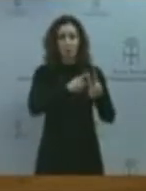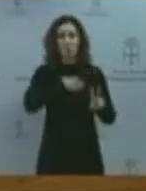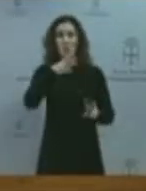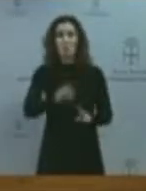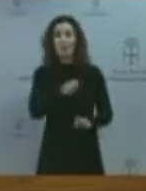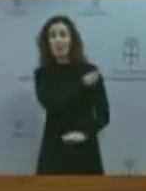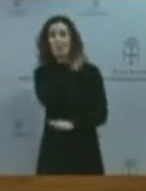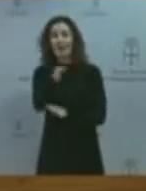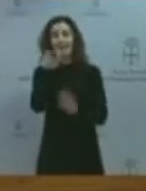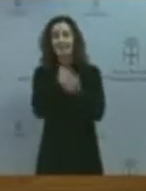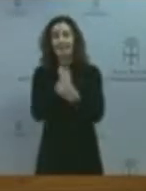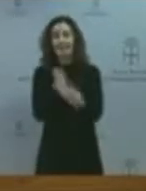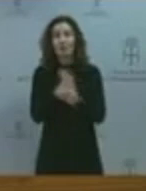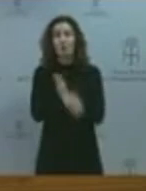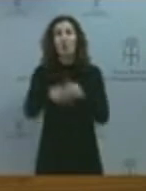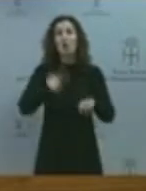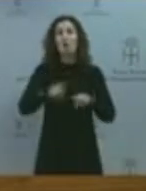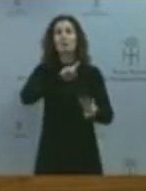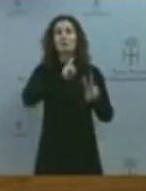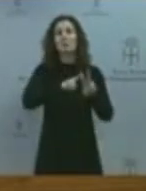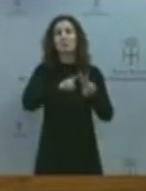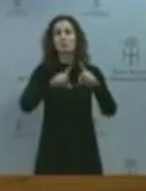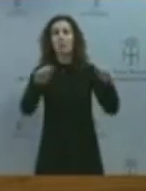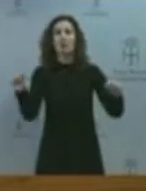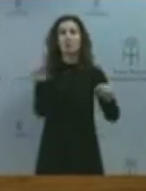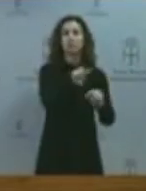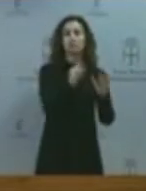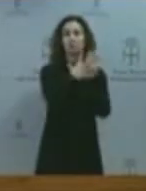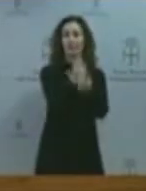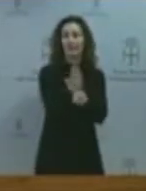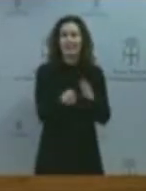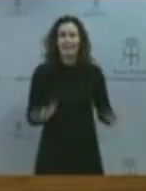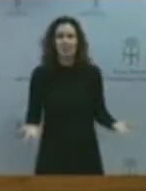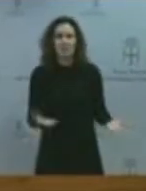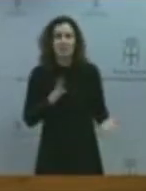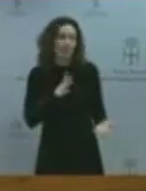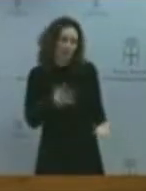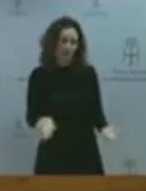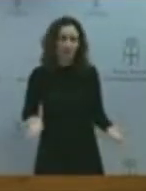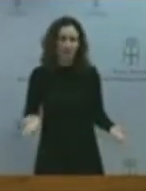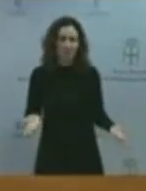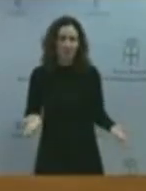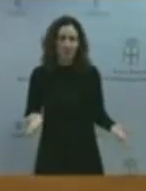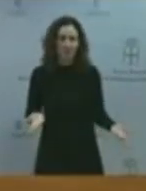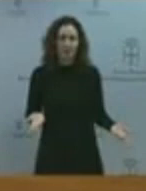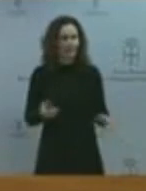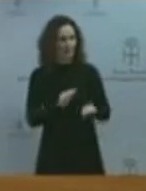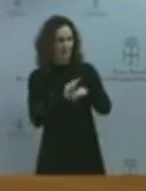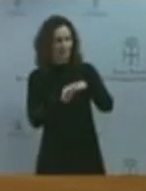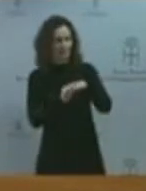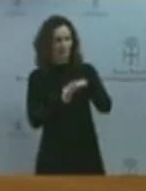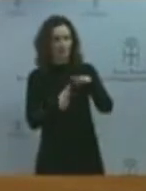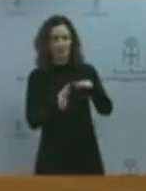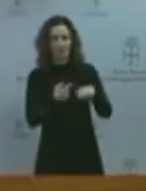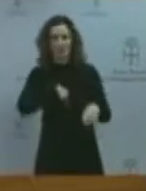al occidente porque está entendéndome. Digo eu, non sei. Porque non está facendo... ¿Qué me está hablando a mí? No, digo,